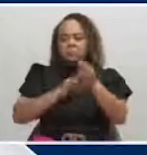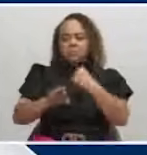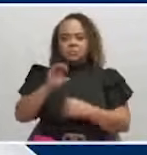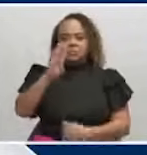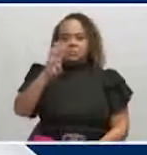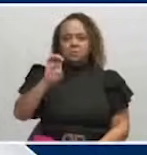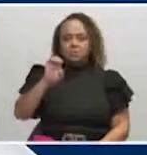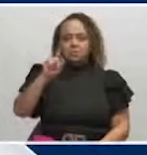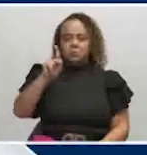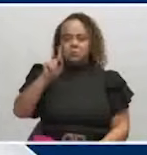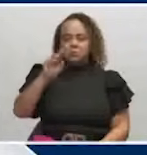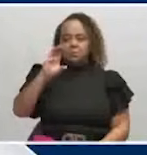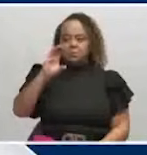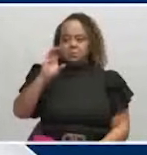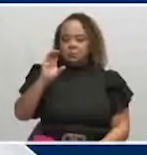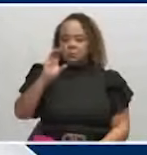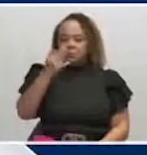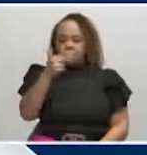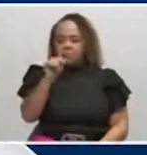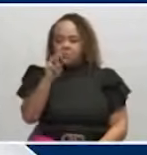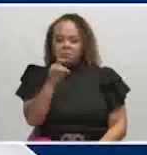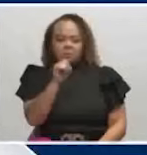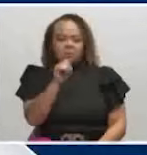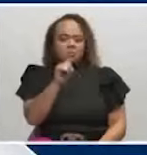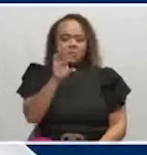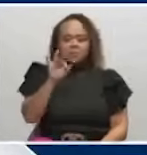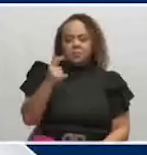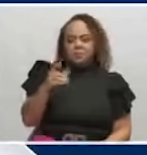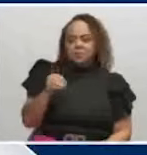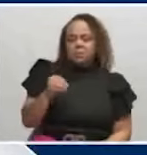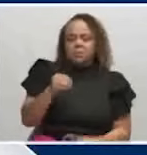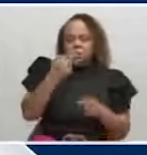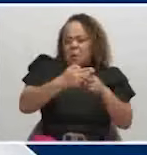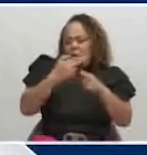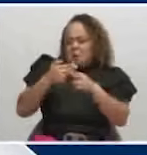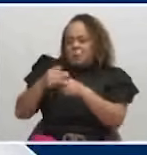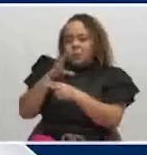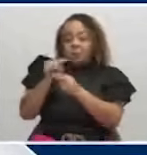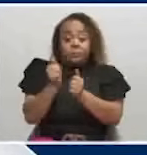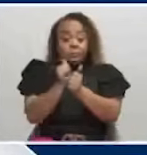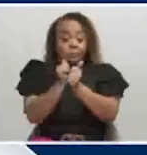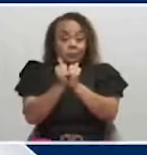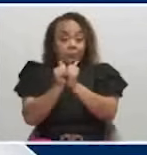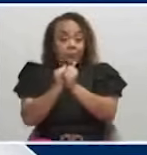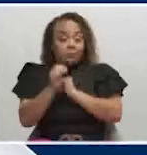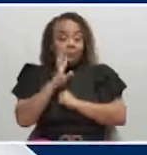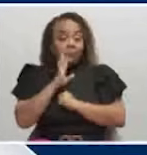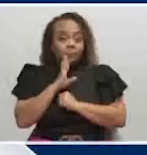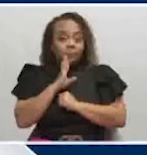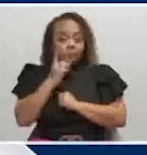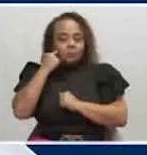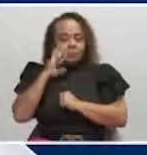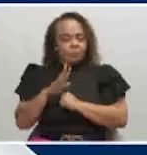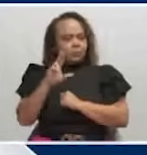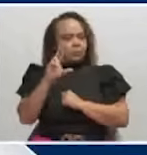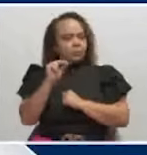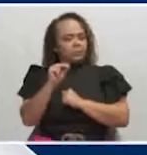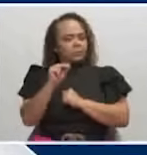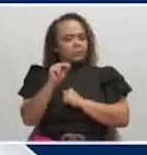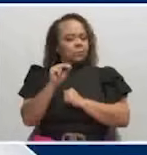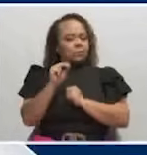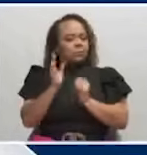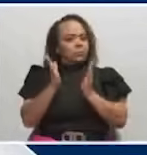y Figo y Zidane, o sea, mucho nombre, pero que futbolísticamente, o sea, deportivamente hablando, parece que no hubo un